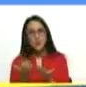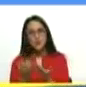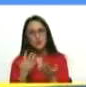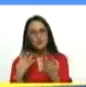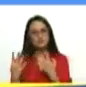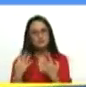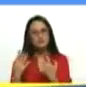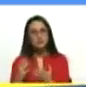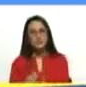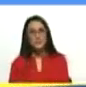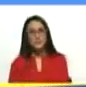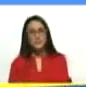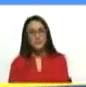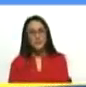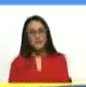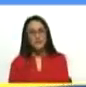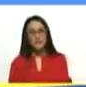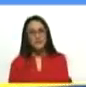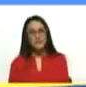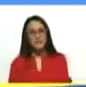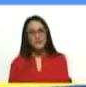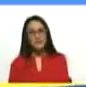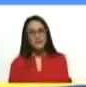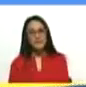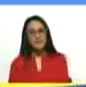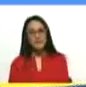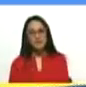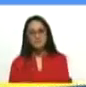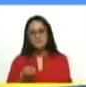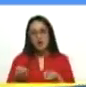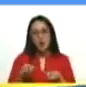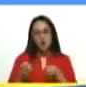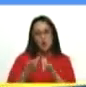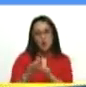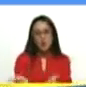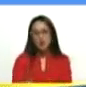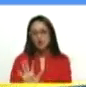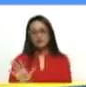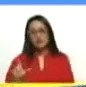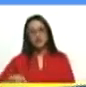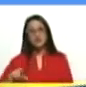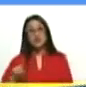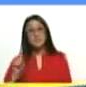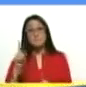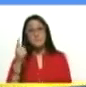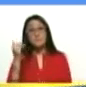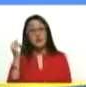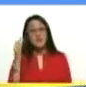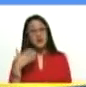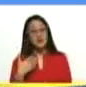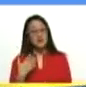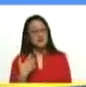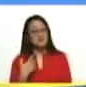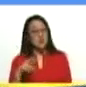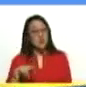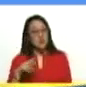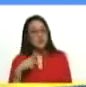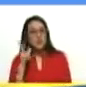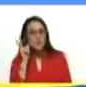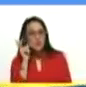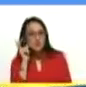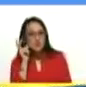multipolar sin ningún imperio hegemónico. Y la primera vez en mi vida que escuché